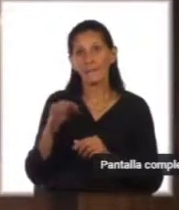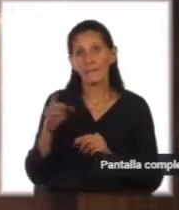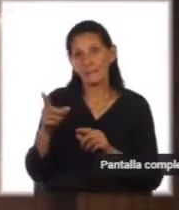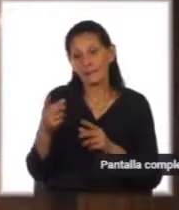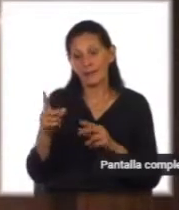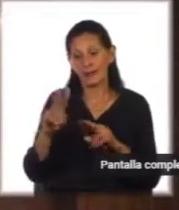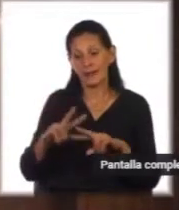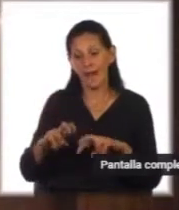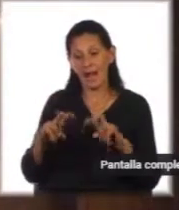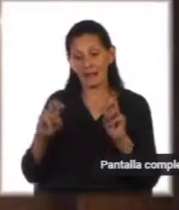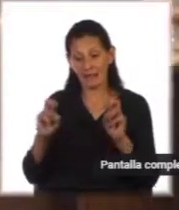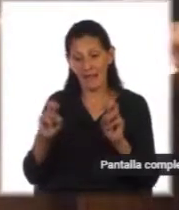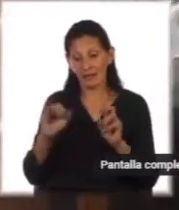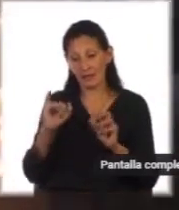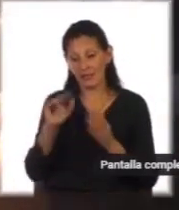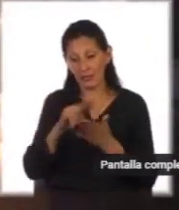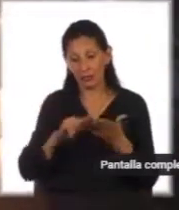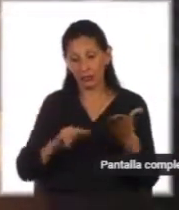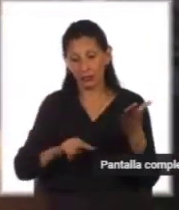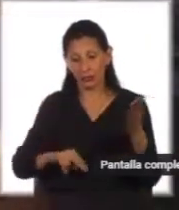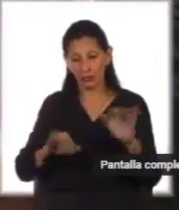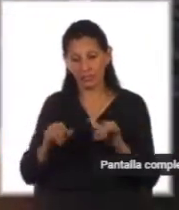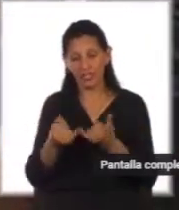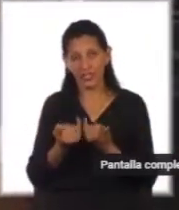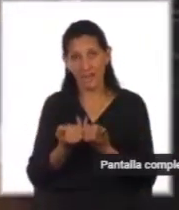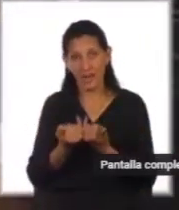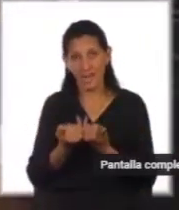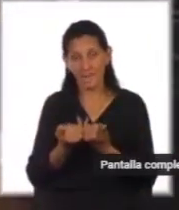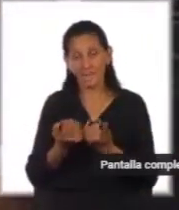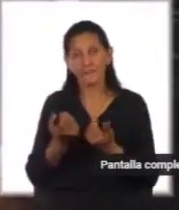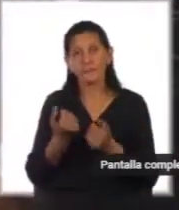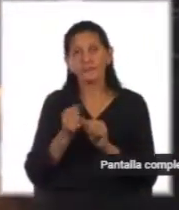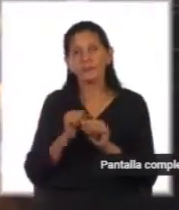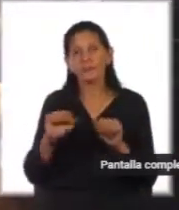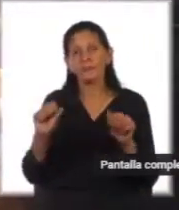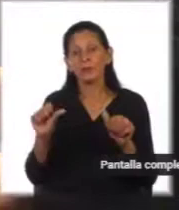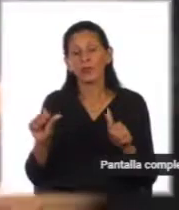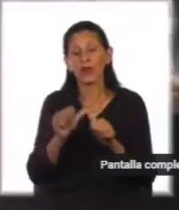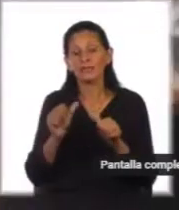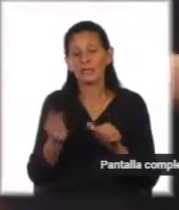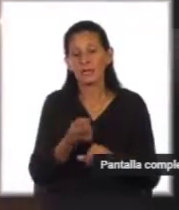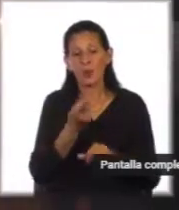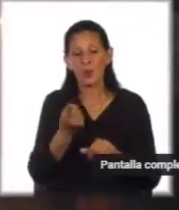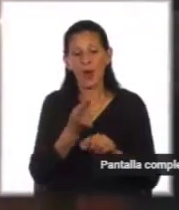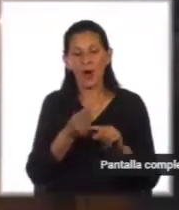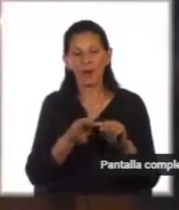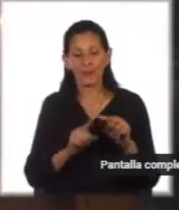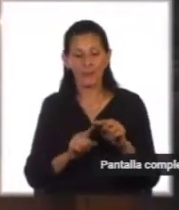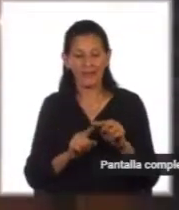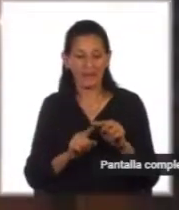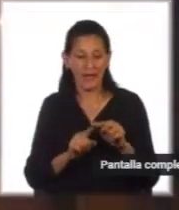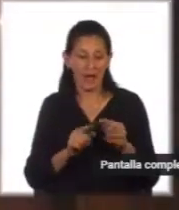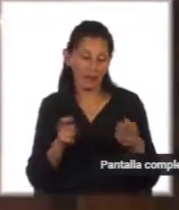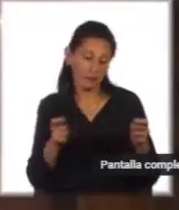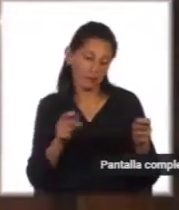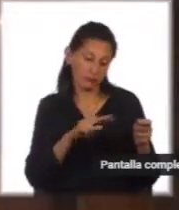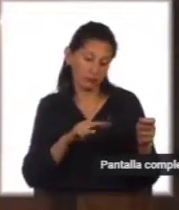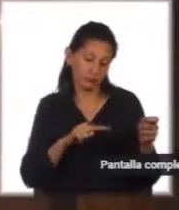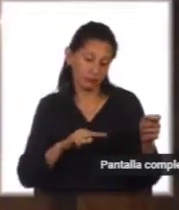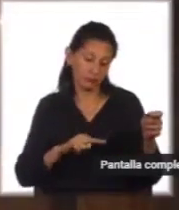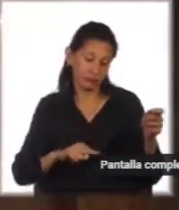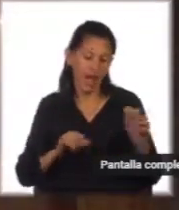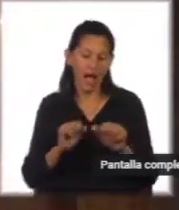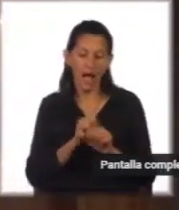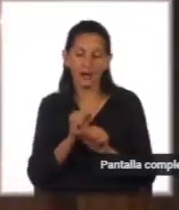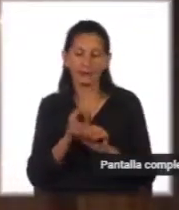y estudiado el proyecto. Capaz que lo pudieron hacer en esta hora y media que transcurrió desde que terminó